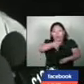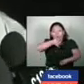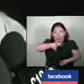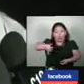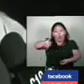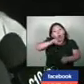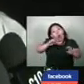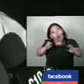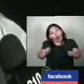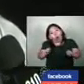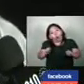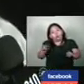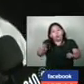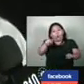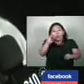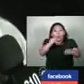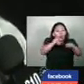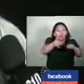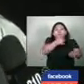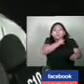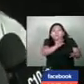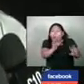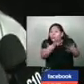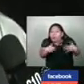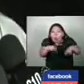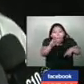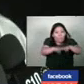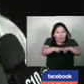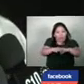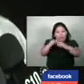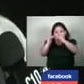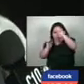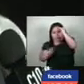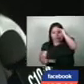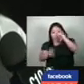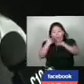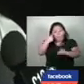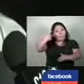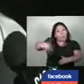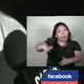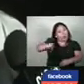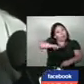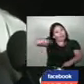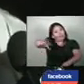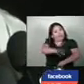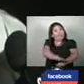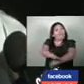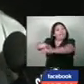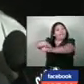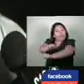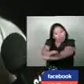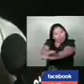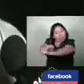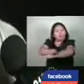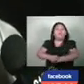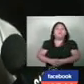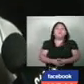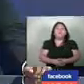alcohol o si lo hacen andan en los valores aceptables para no caer en la categoría de peligrosos y ser llevados detenidos por la autoridad.